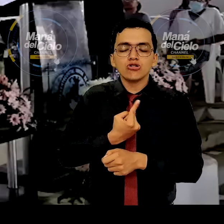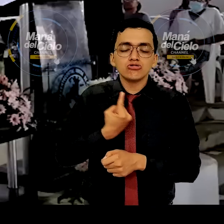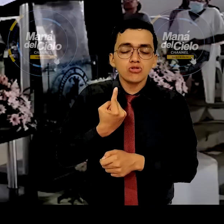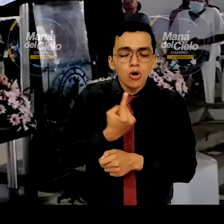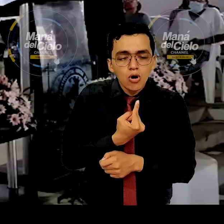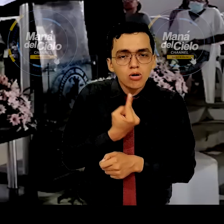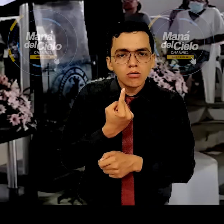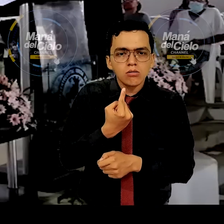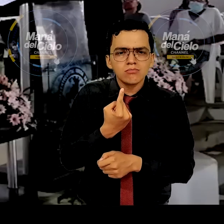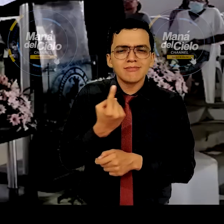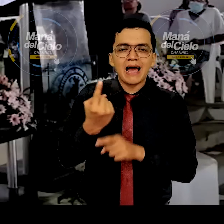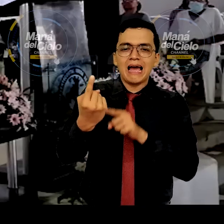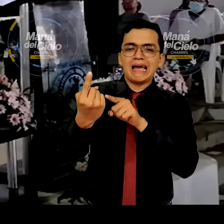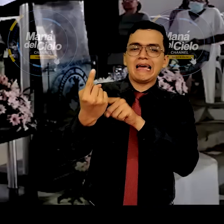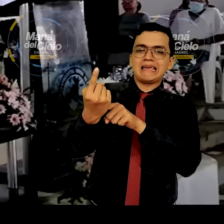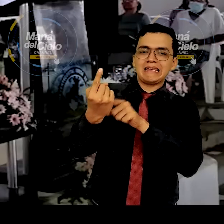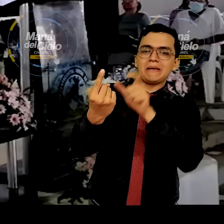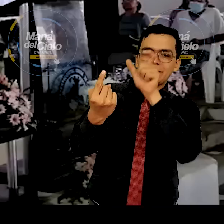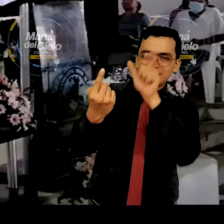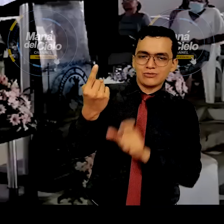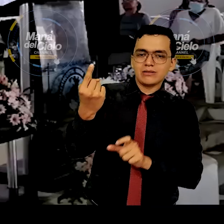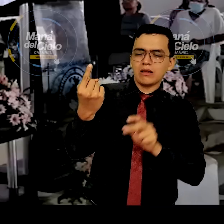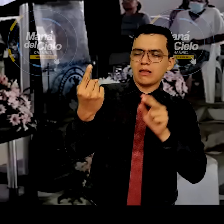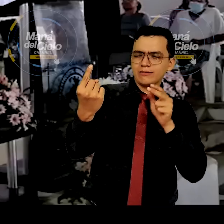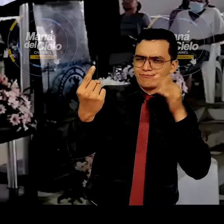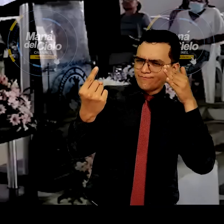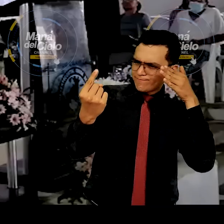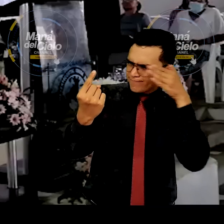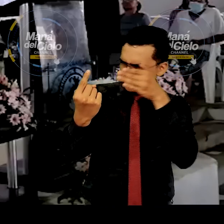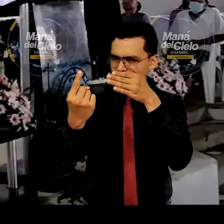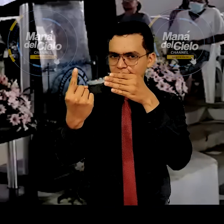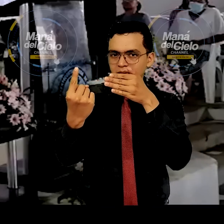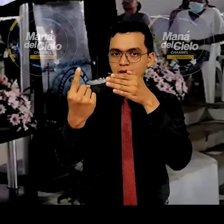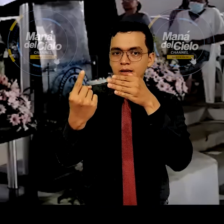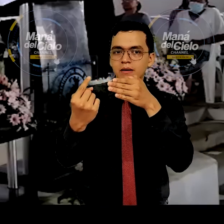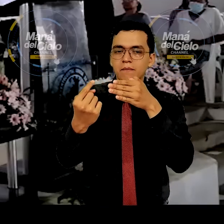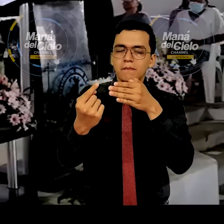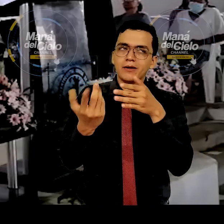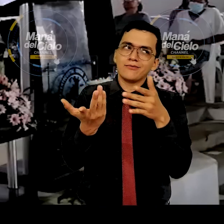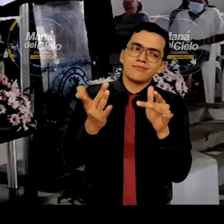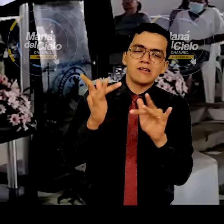¿cierto? Pero la parábola es un hombre que tenía dos hijos, no uno.